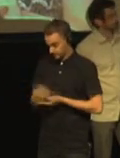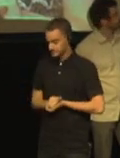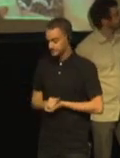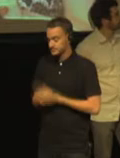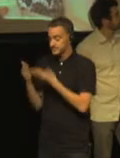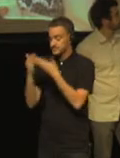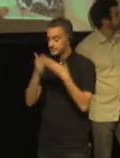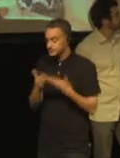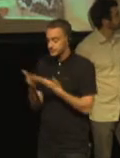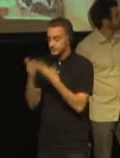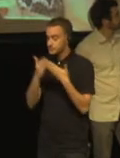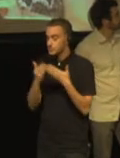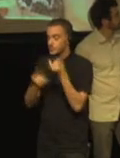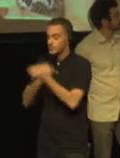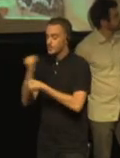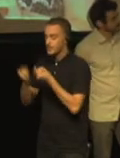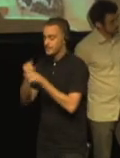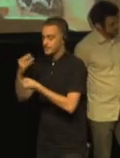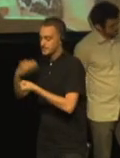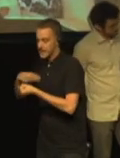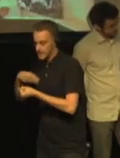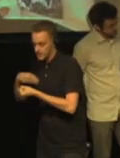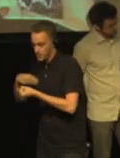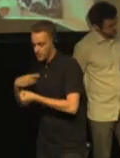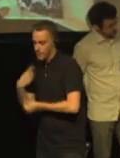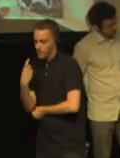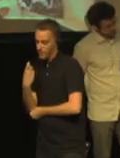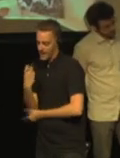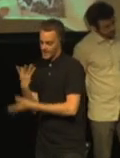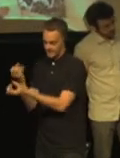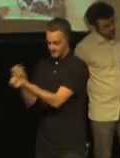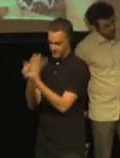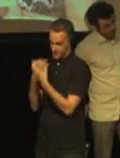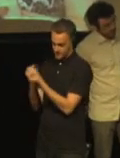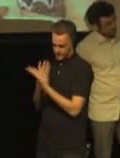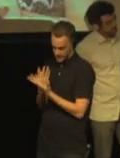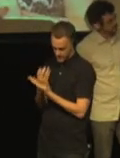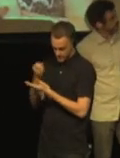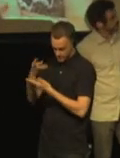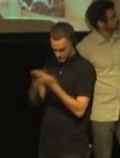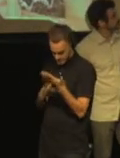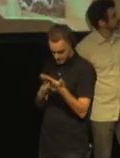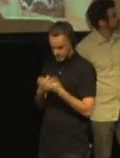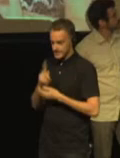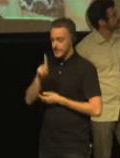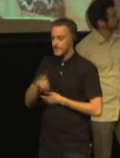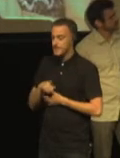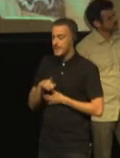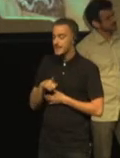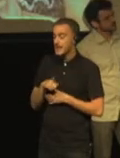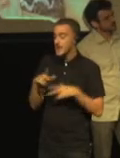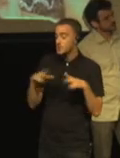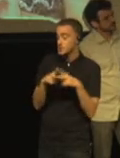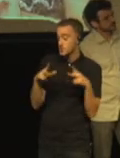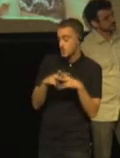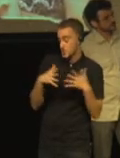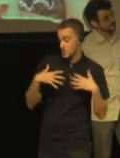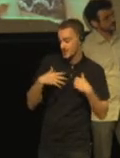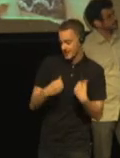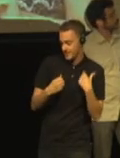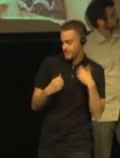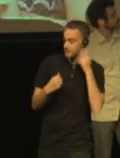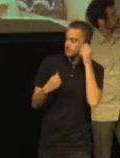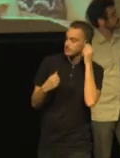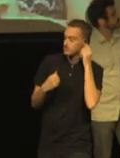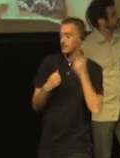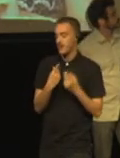encontrado los mismos problemas: falta de datos censales, falta de datos sociosanitarios, y de nuevo, la única